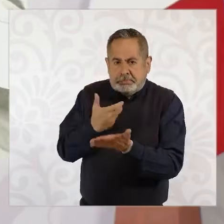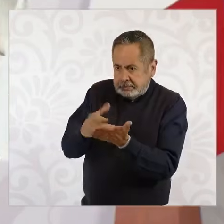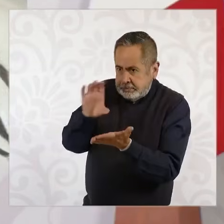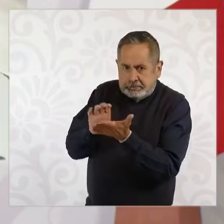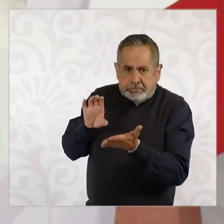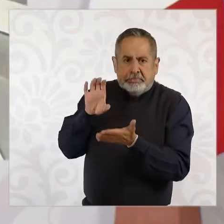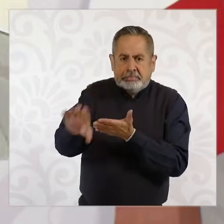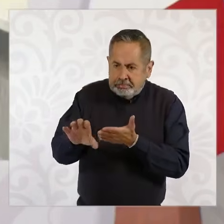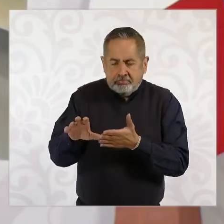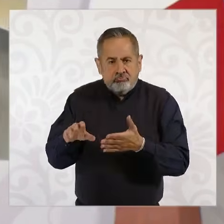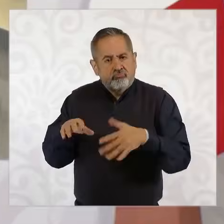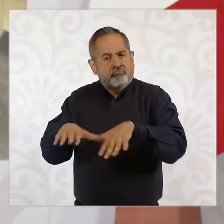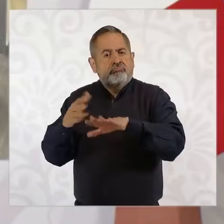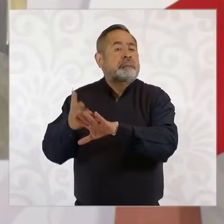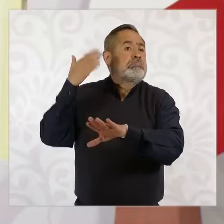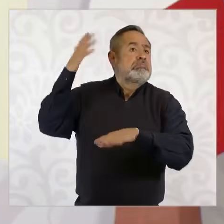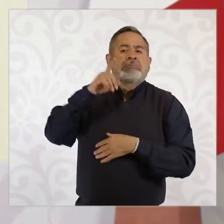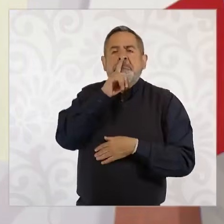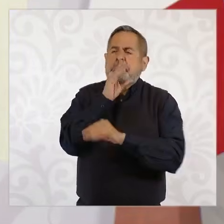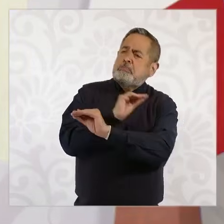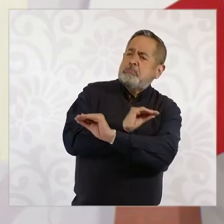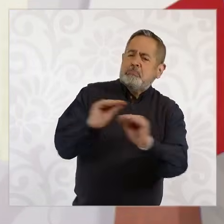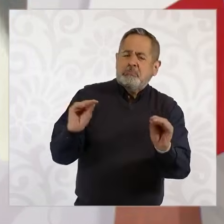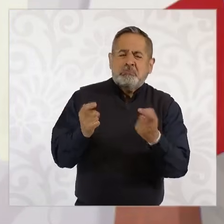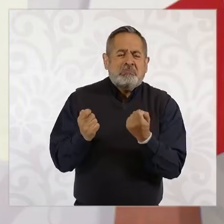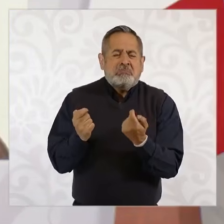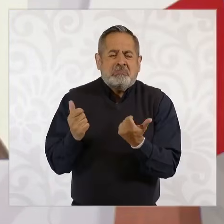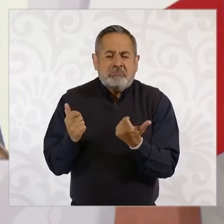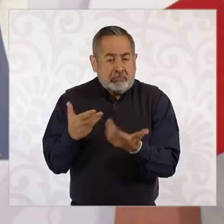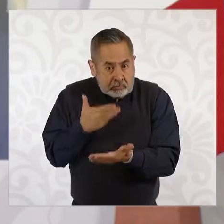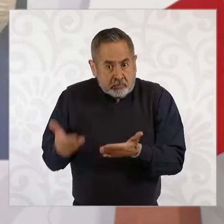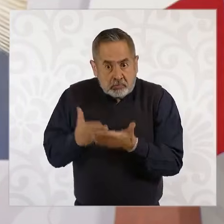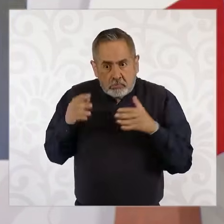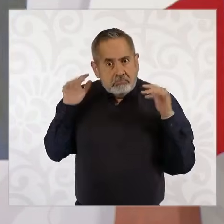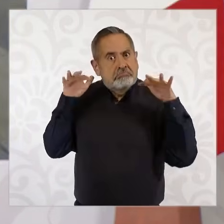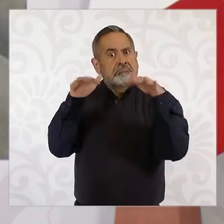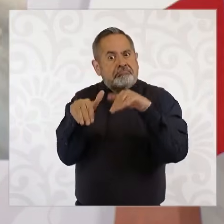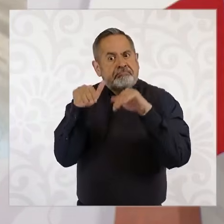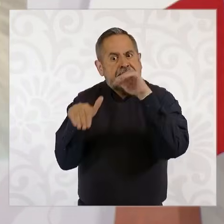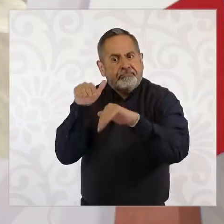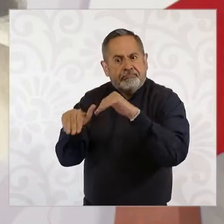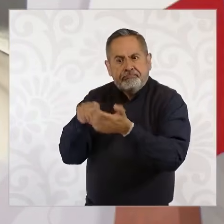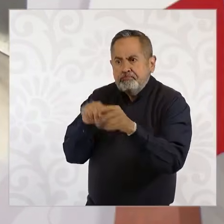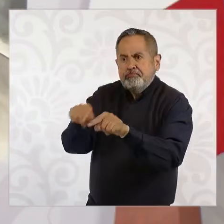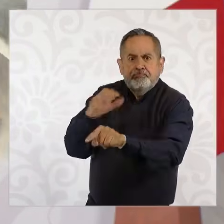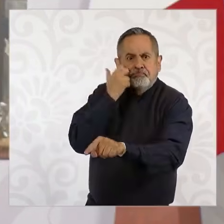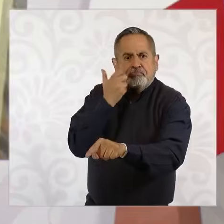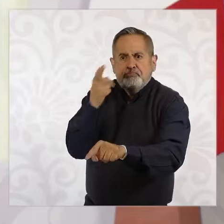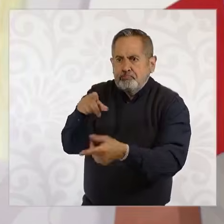región Tlaxcala que normalmente no tenía más que muy poca inversión en industria. Entonces,